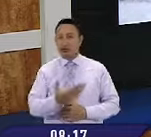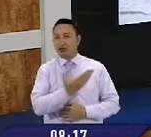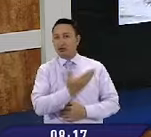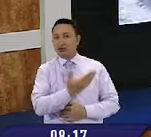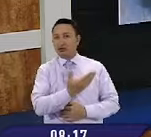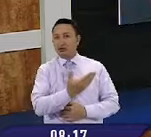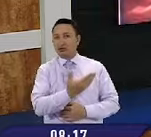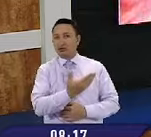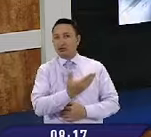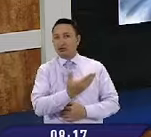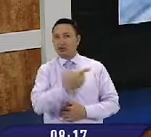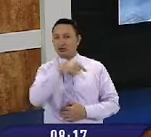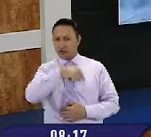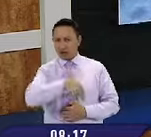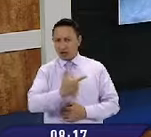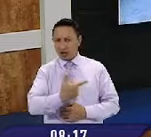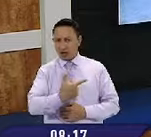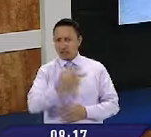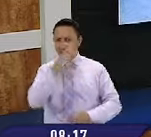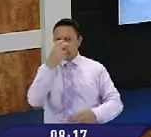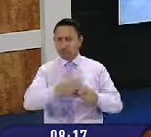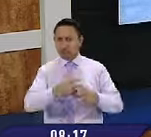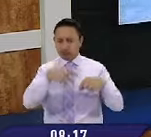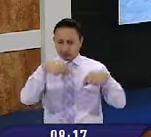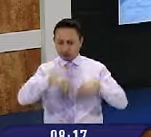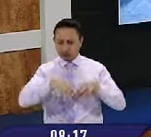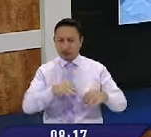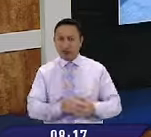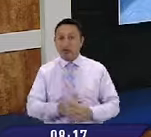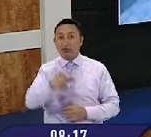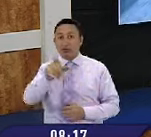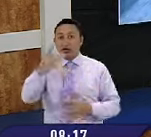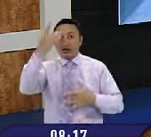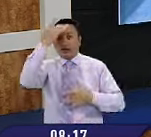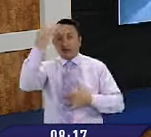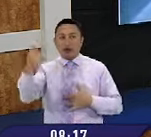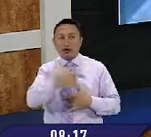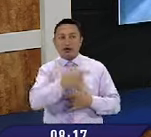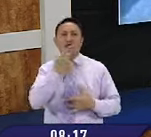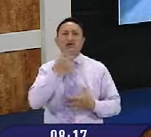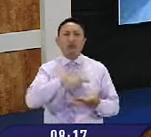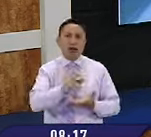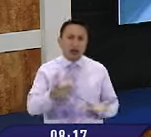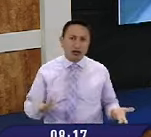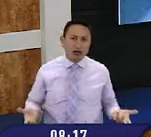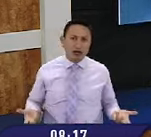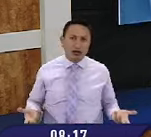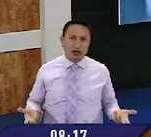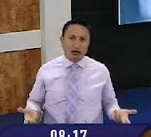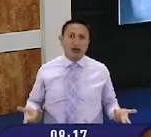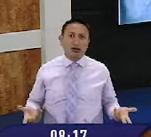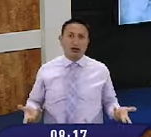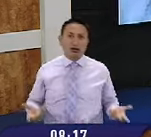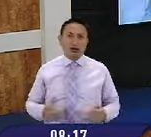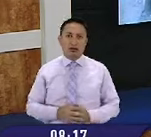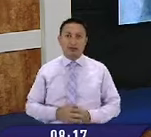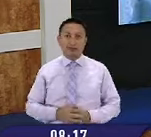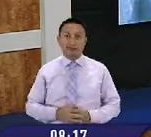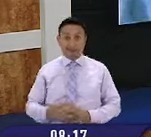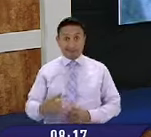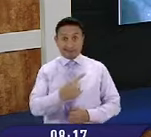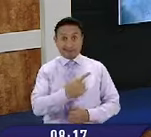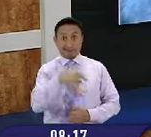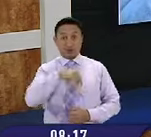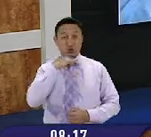con la clareza y la dureza que es esto. Se enferman, ¿a quién pasan la factura? Díganme, ¿ah? Eso es un